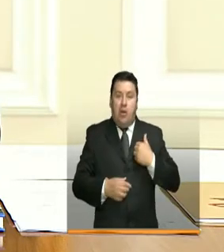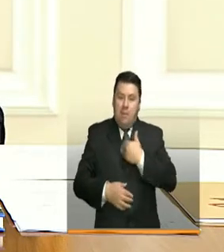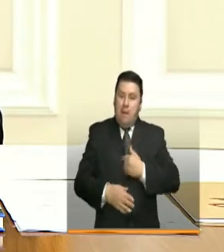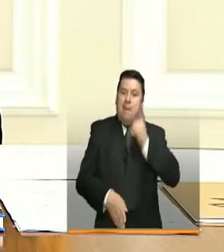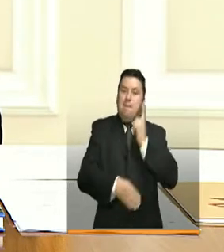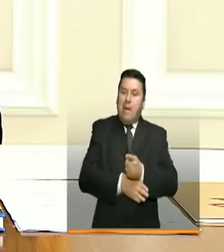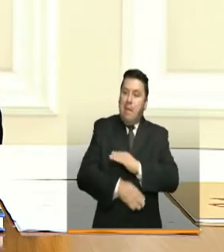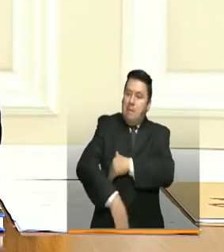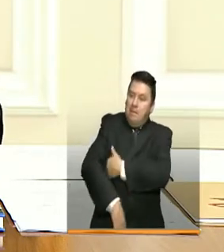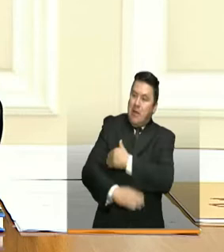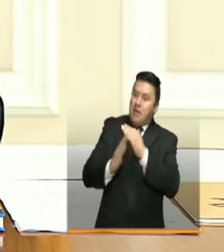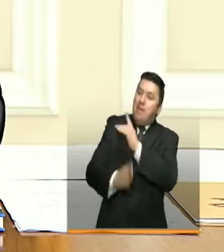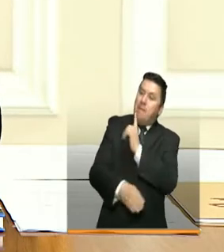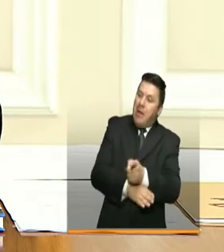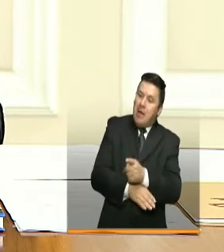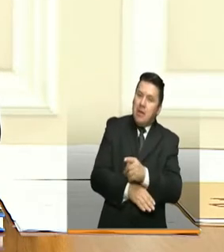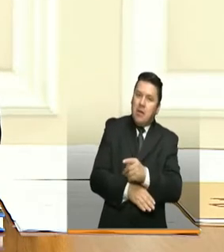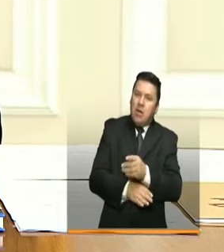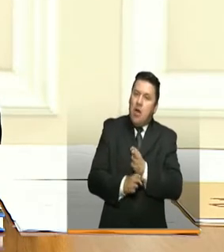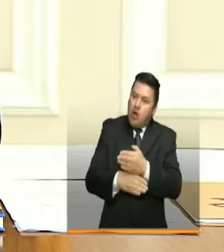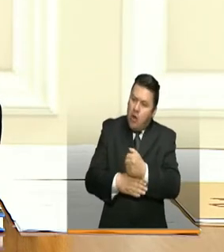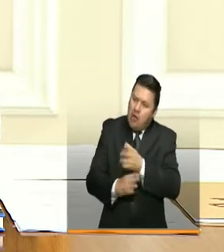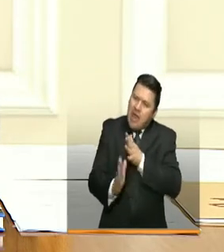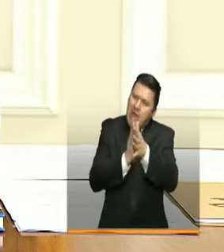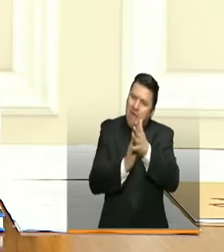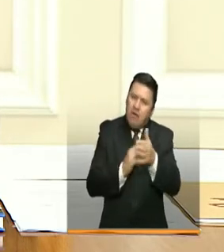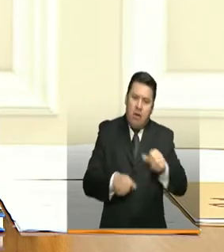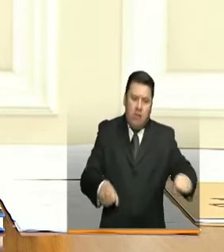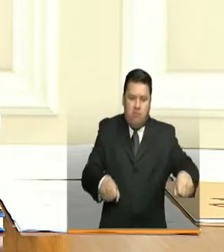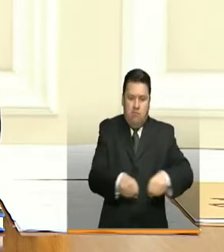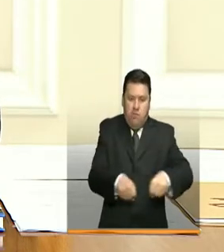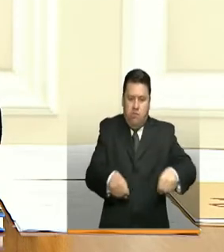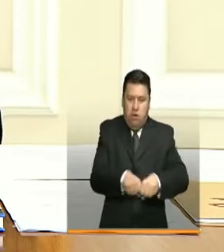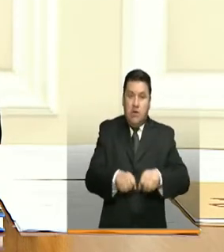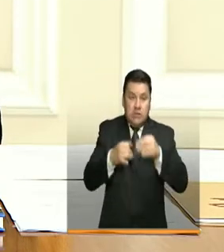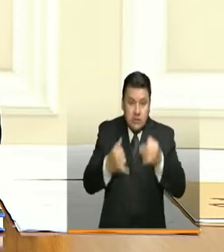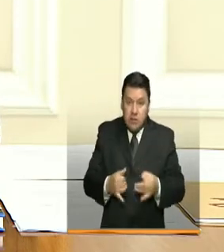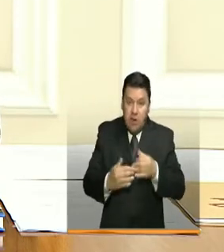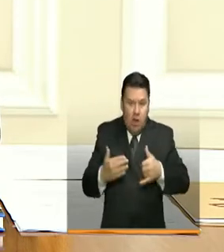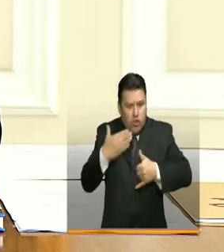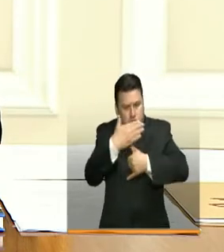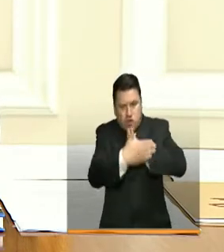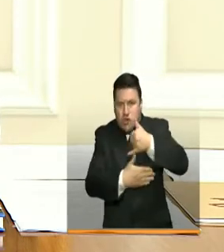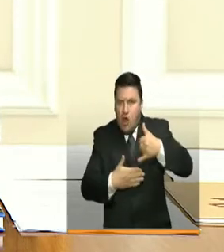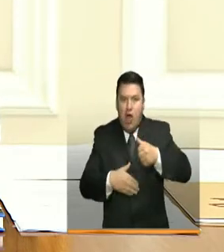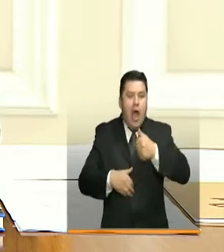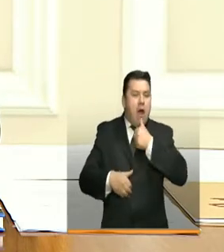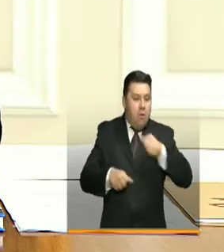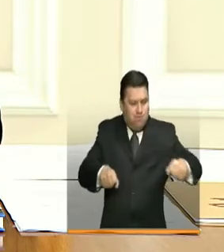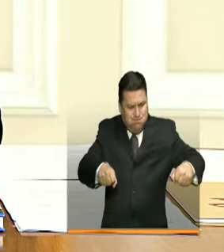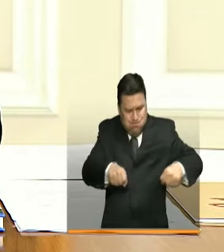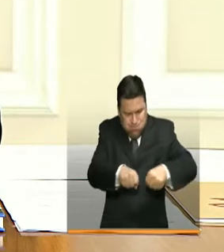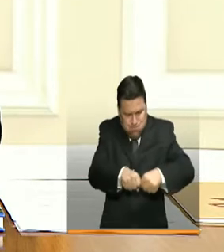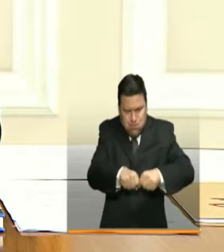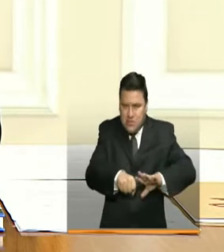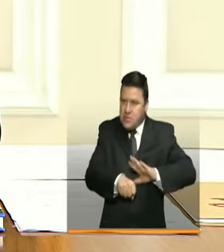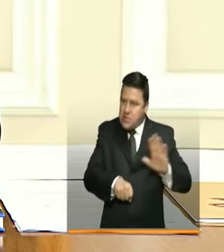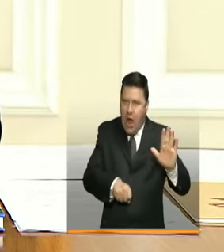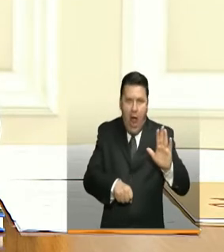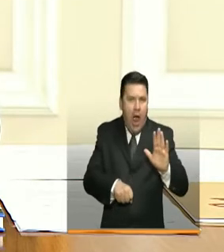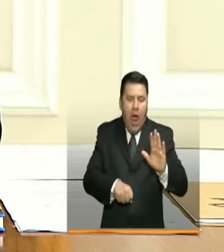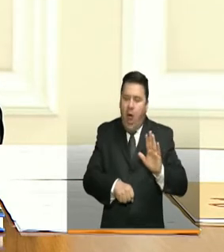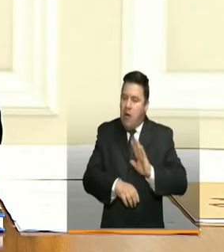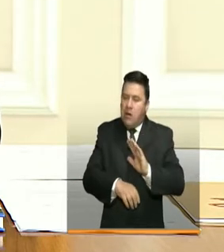de Vivienda que nos comparta cómo ya se ha cumplido este 100% de reconexión, y por eso les quiero